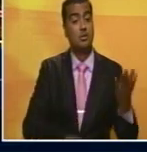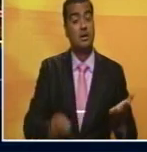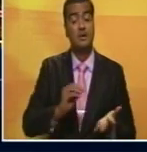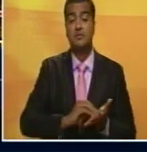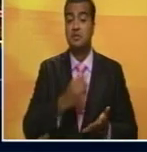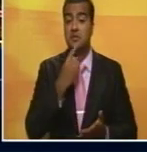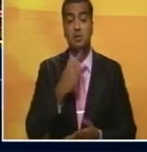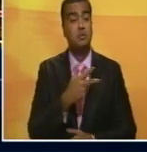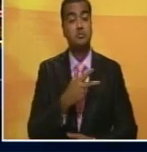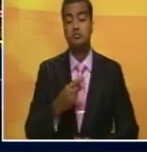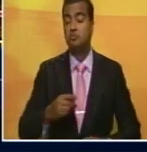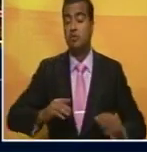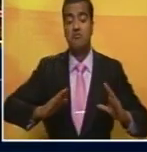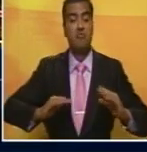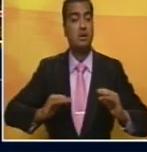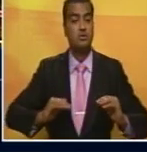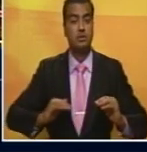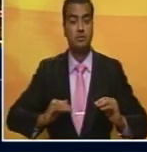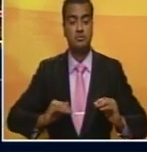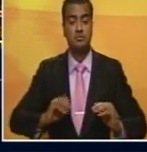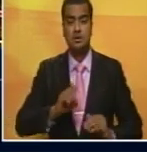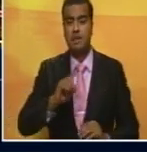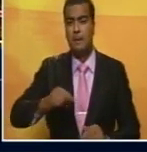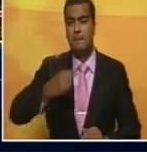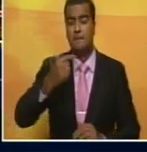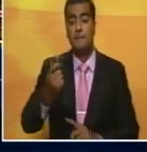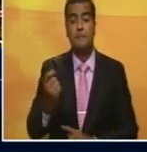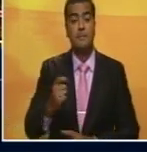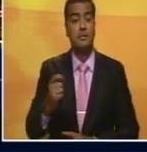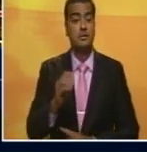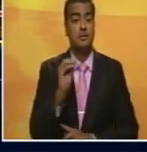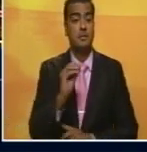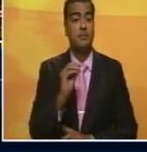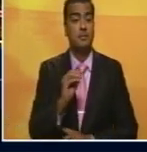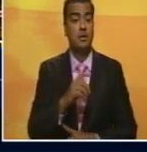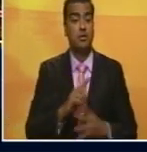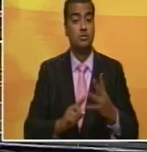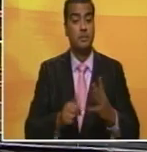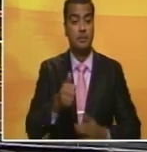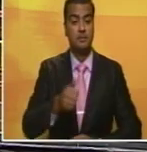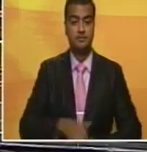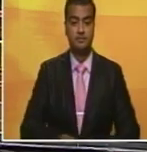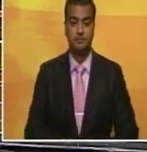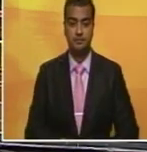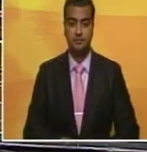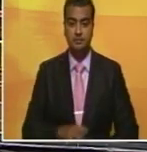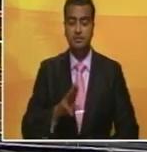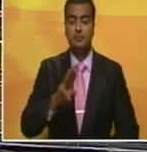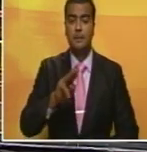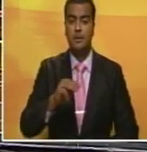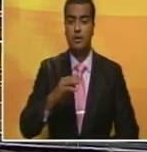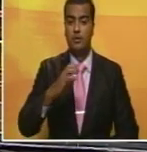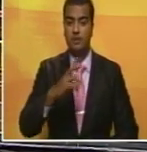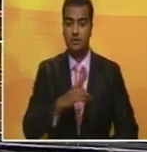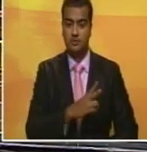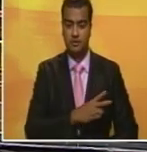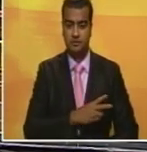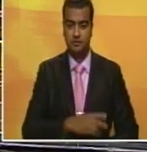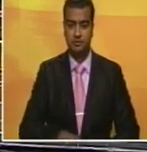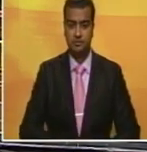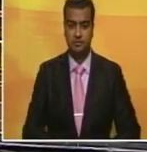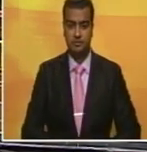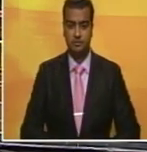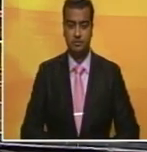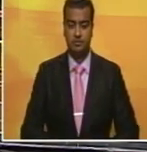ratificó que no se tomará el receso parlamentario y en el próximo mes convocarán sesiones extraordinarias. En el Palacio Federal Legislativo, Manuel